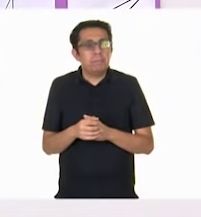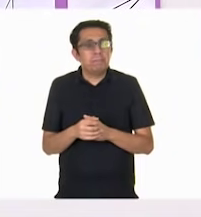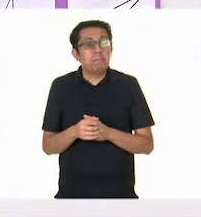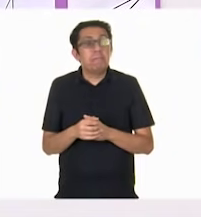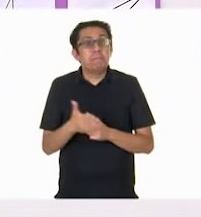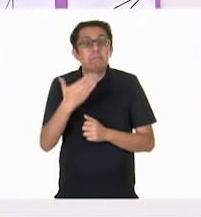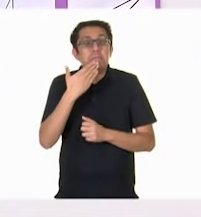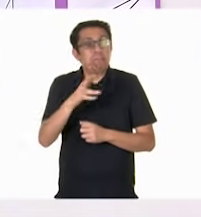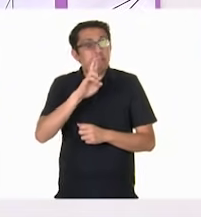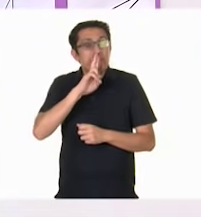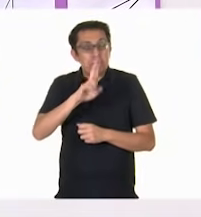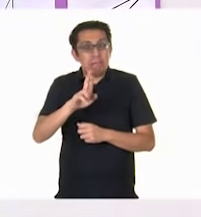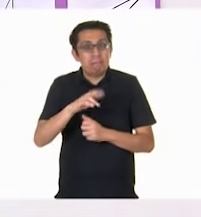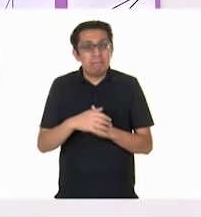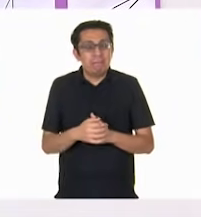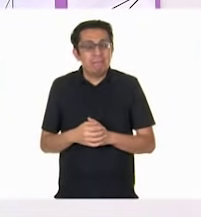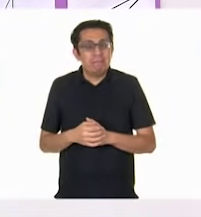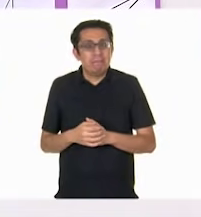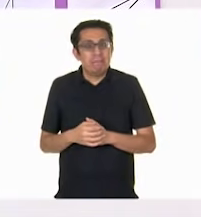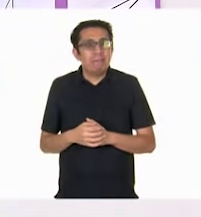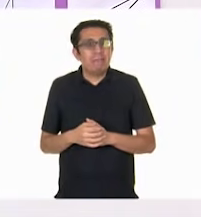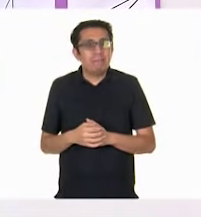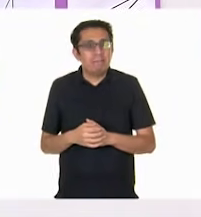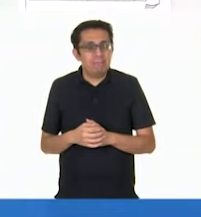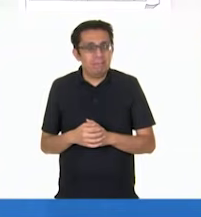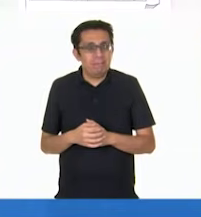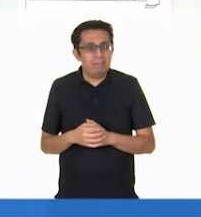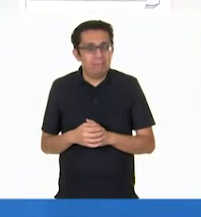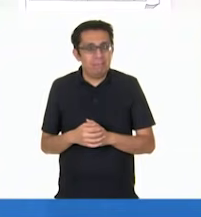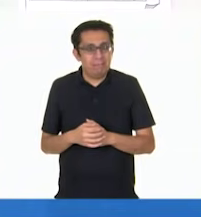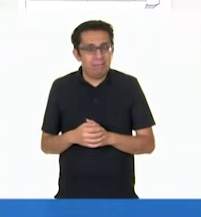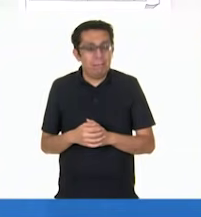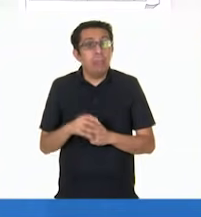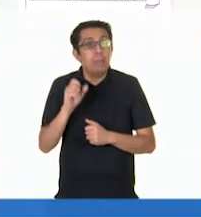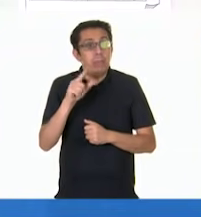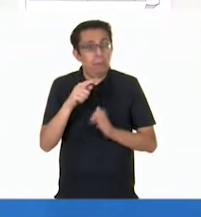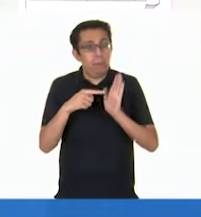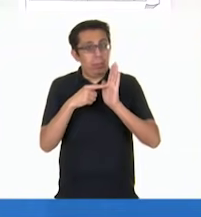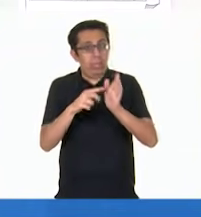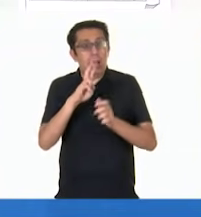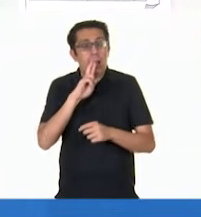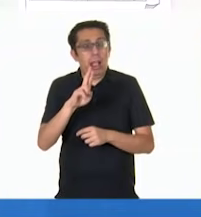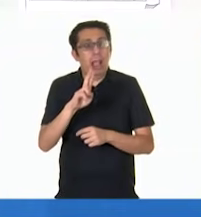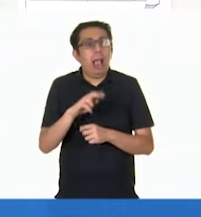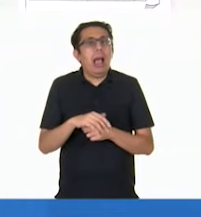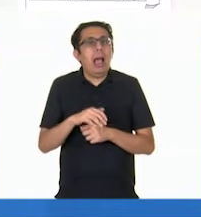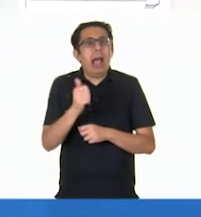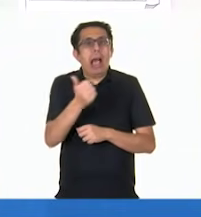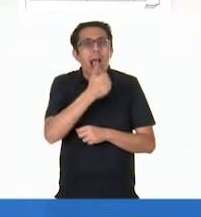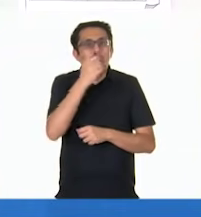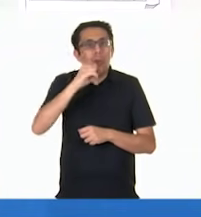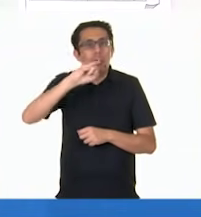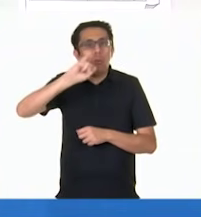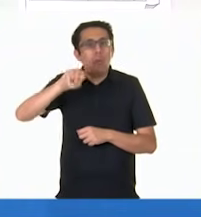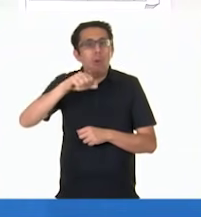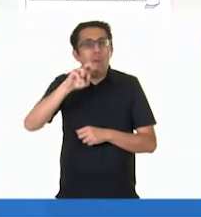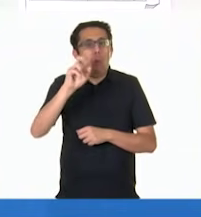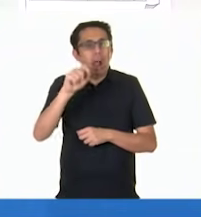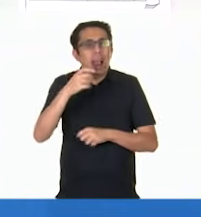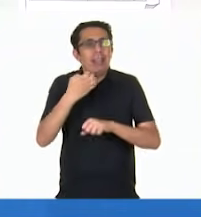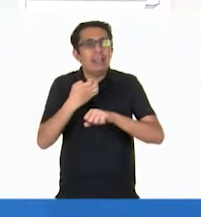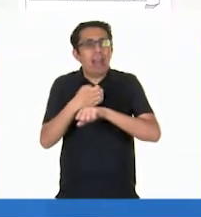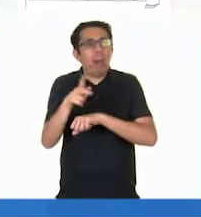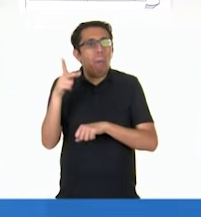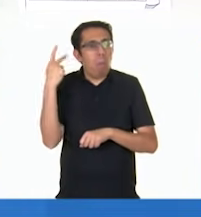Excelente respuesta, Jenny. Continuemos con la respuesta de nuestro alumno, Juan Ramírez, del estado de Puebla. ¡Ah!